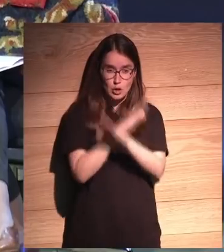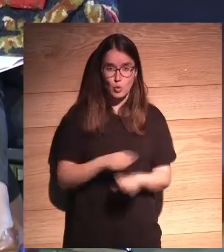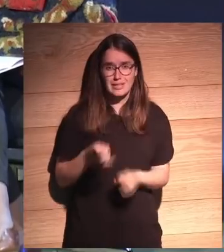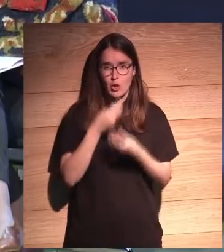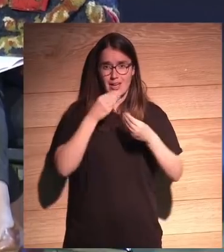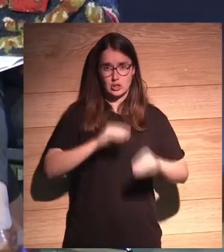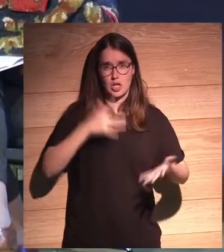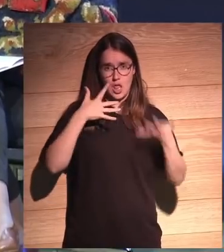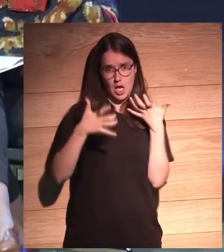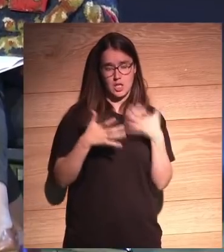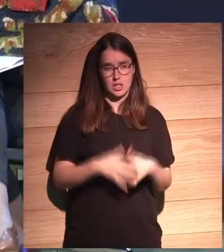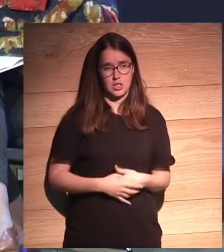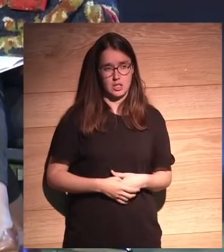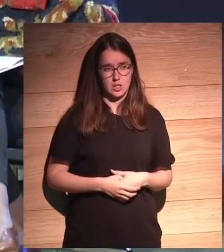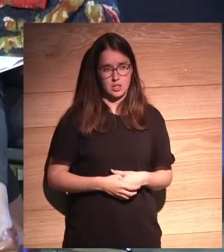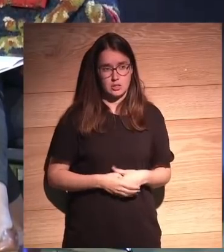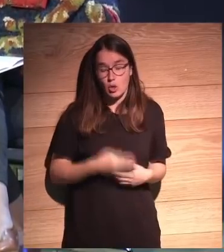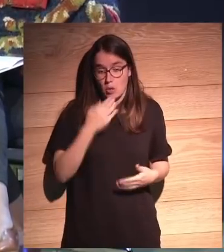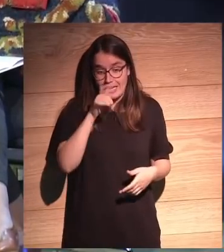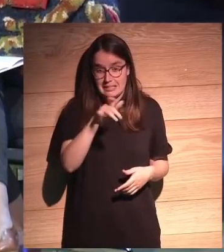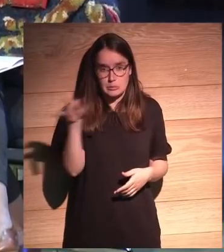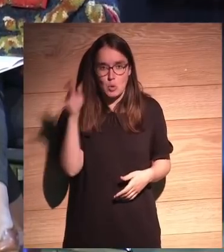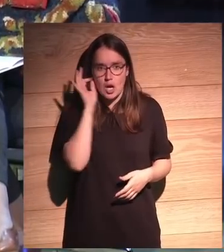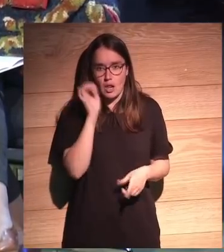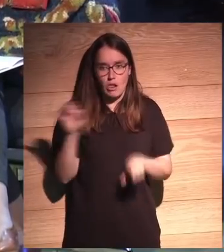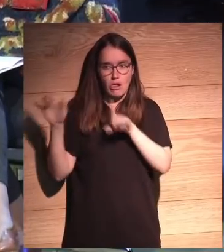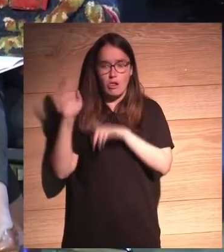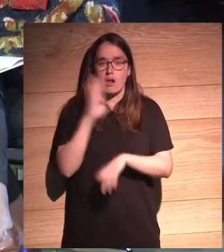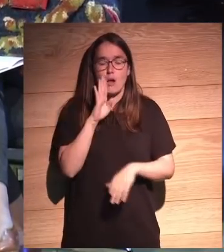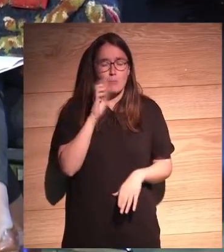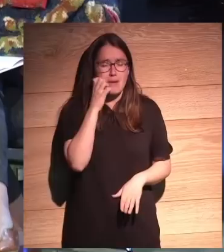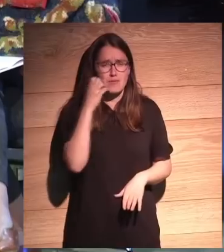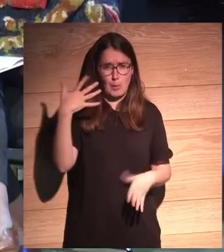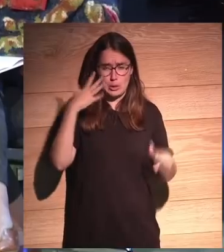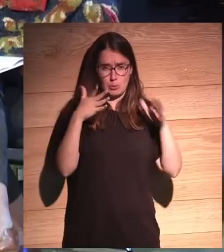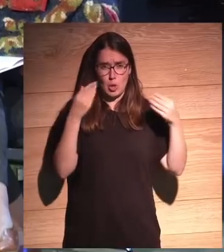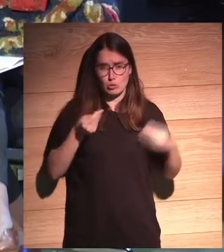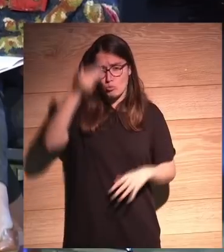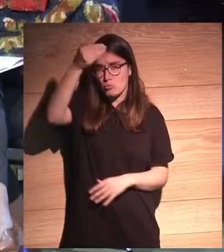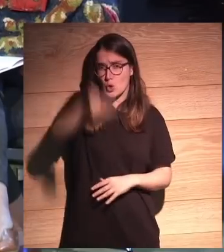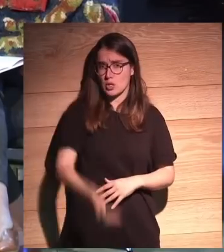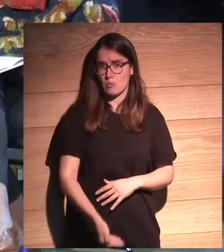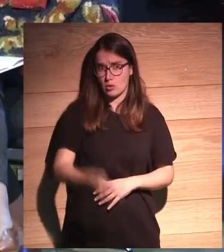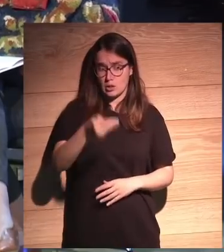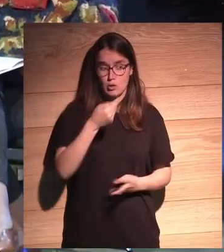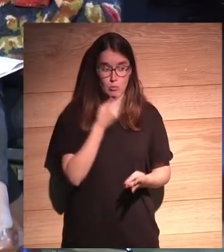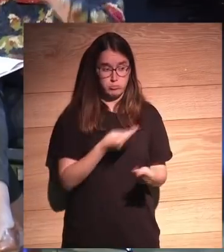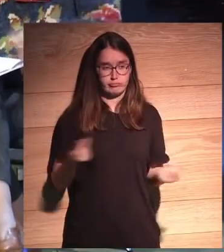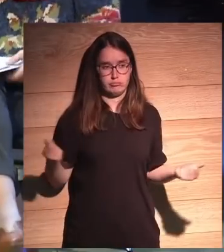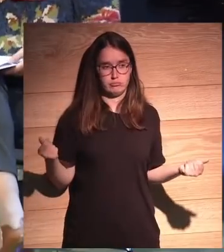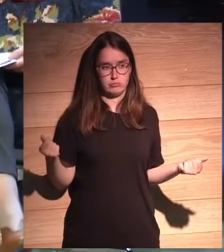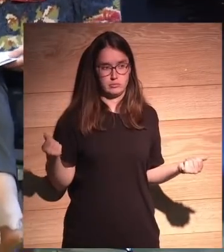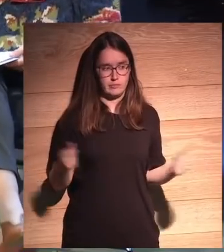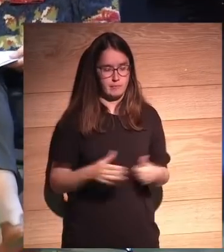la historiografía. Exacto. Es como que estas mujeres que tan famosas fueron, tan importantes fueron, no existieron. Y luego nadie